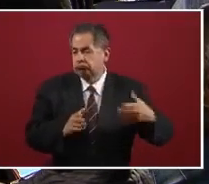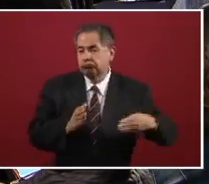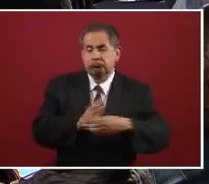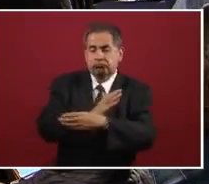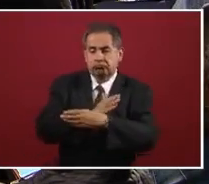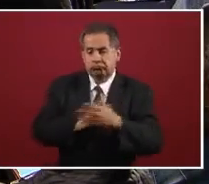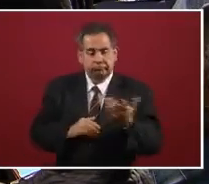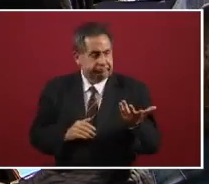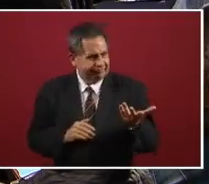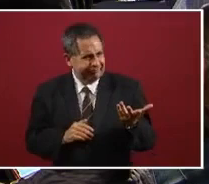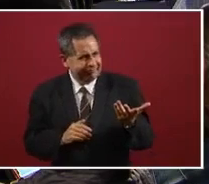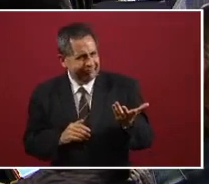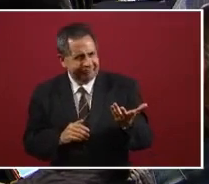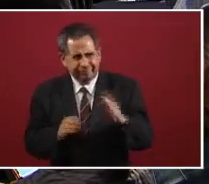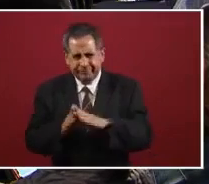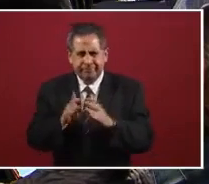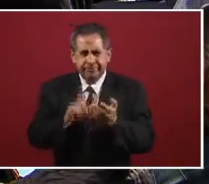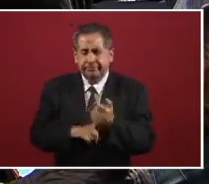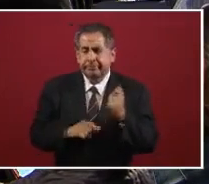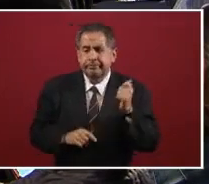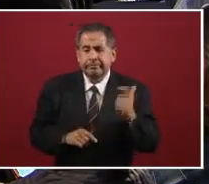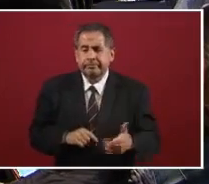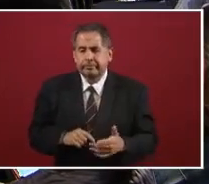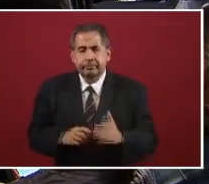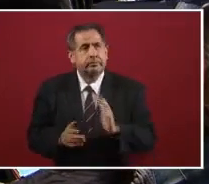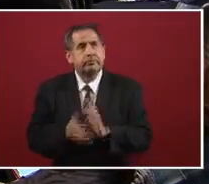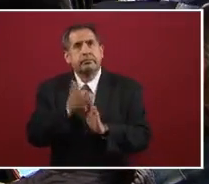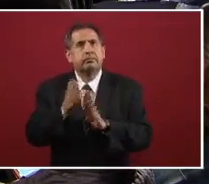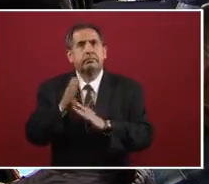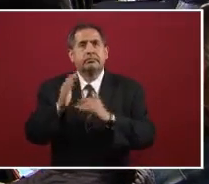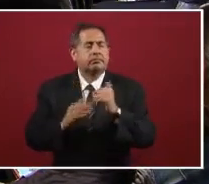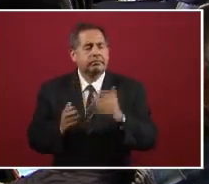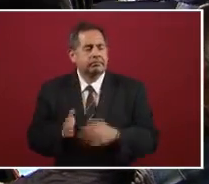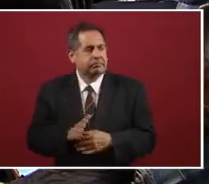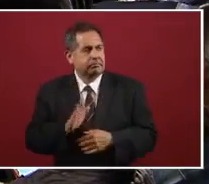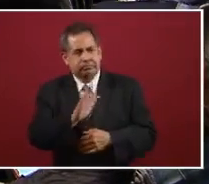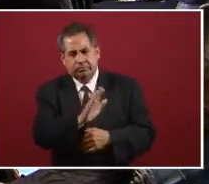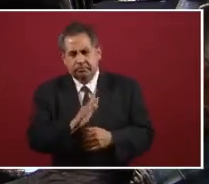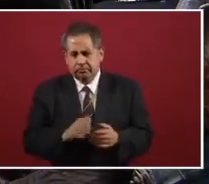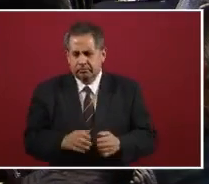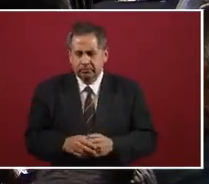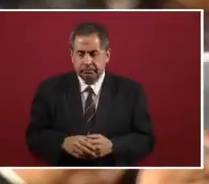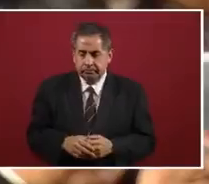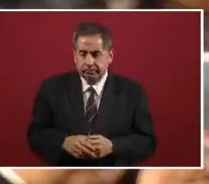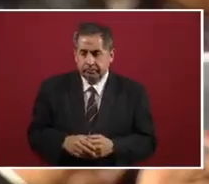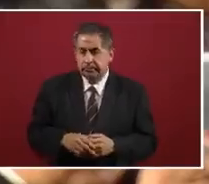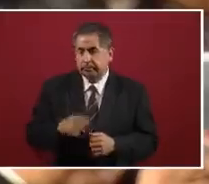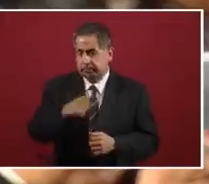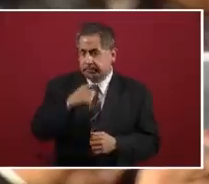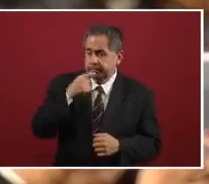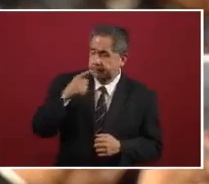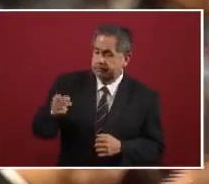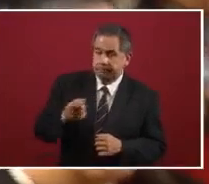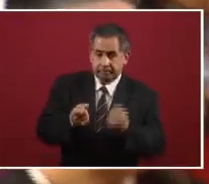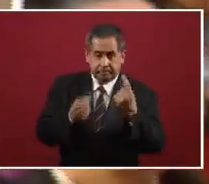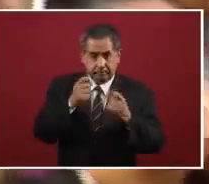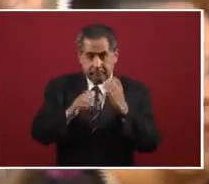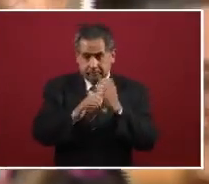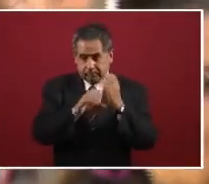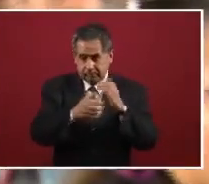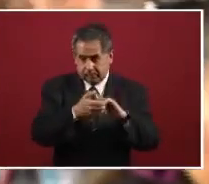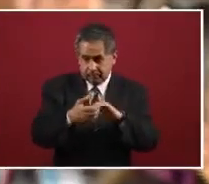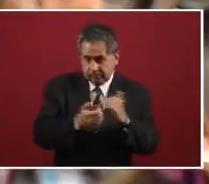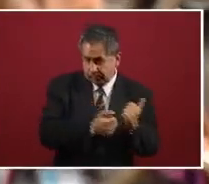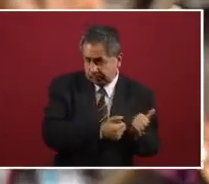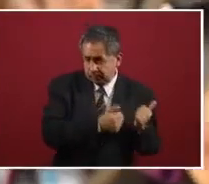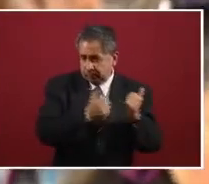los empresarios cuando están haciendo alguna construcción, presidente. Él acusa que pues los camiones que pasan y que llevan